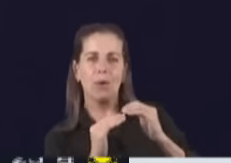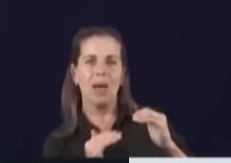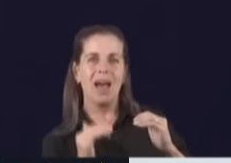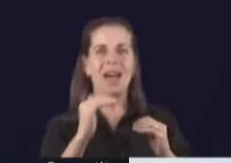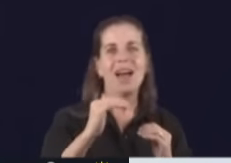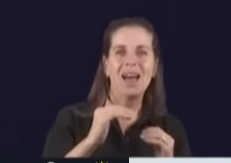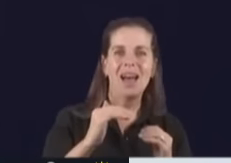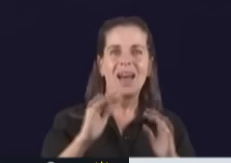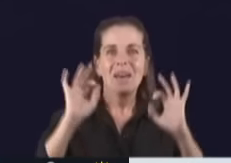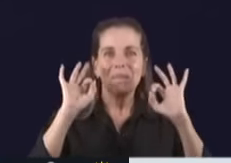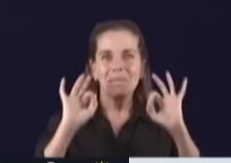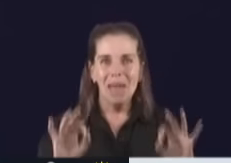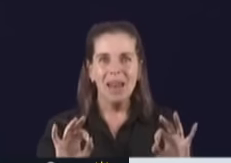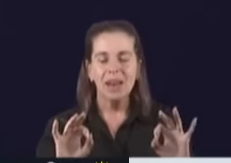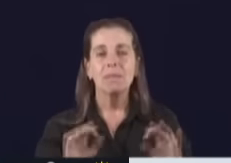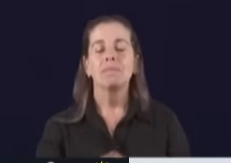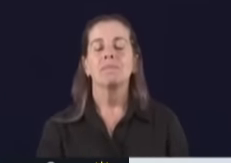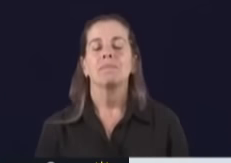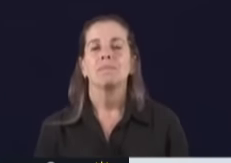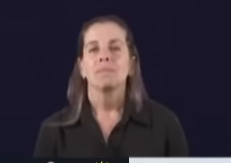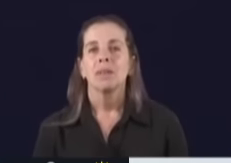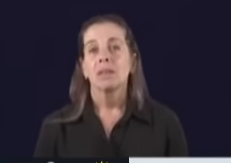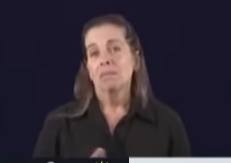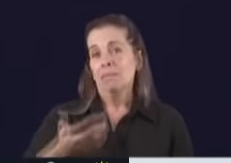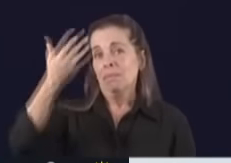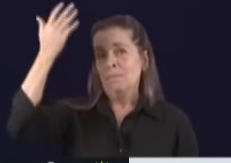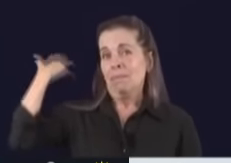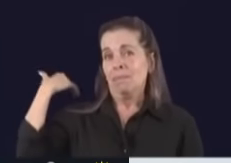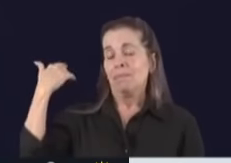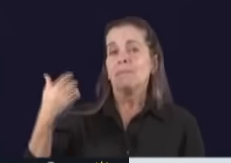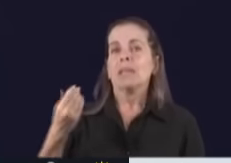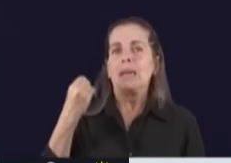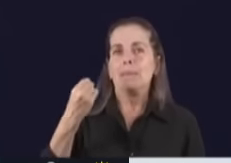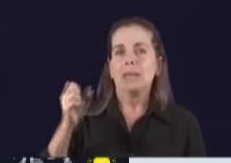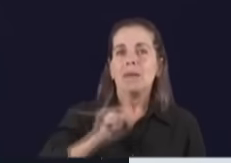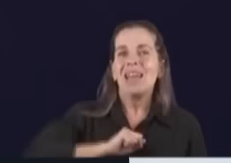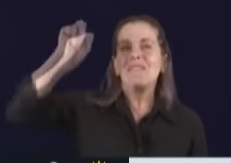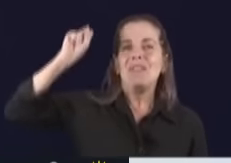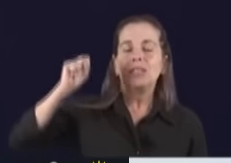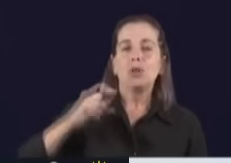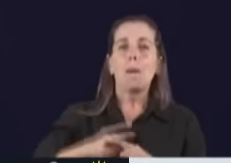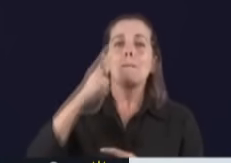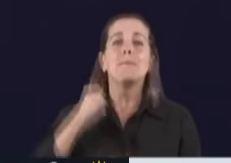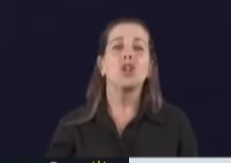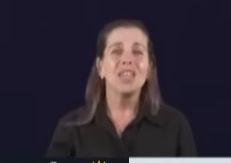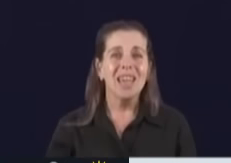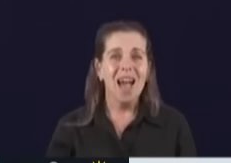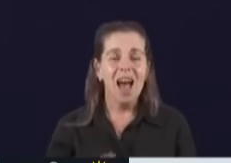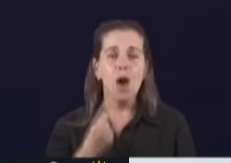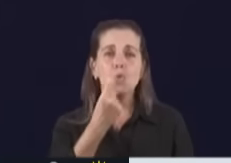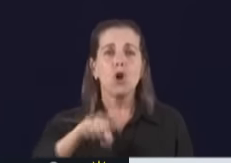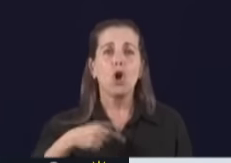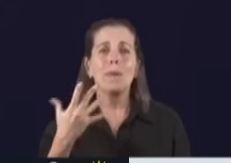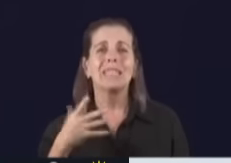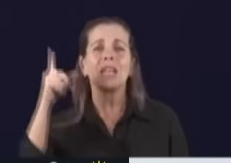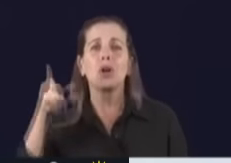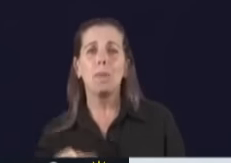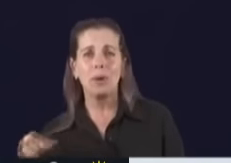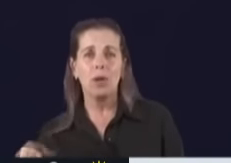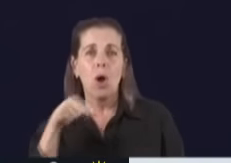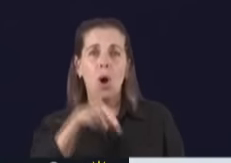La inflación, que corría al 1.5% diario, en diciembre del 2023, hoy corre